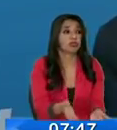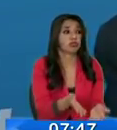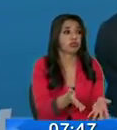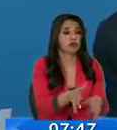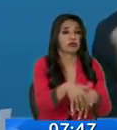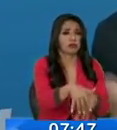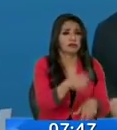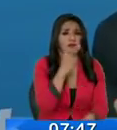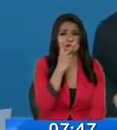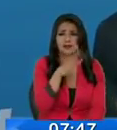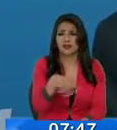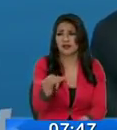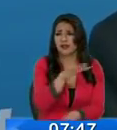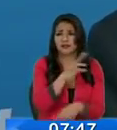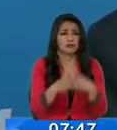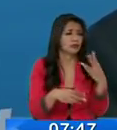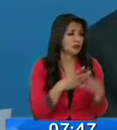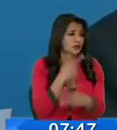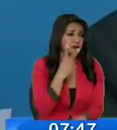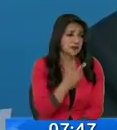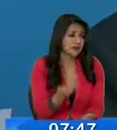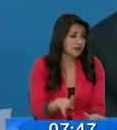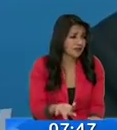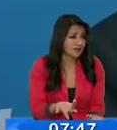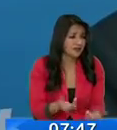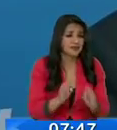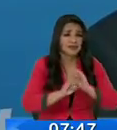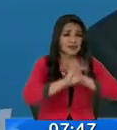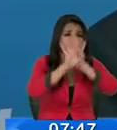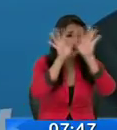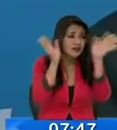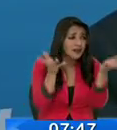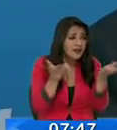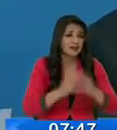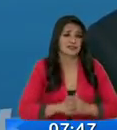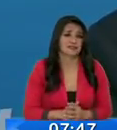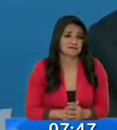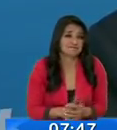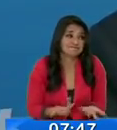eso fue visto por todo el mundo, es decir, sin mayor